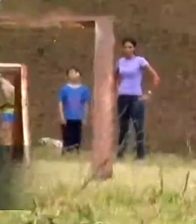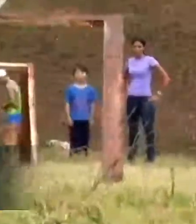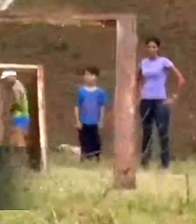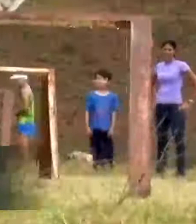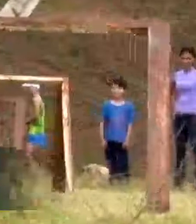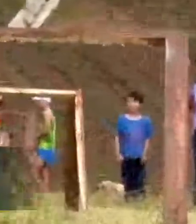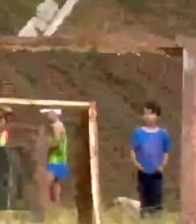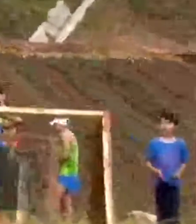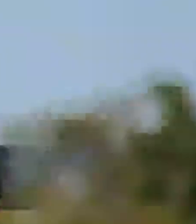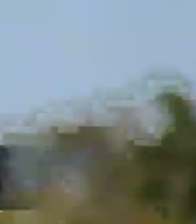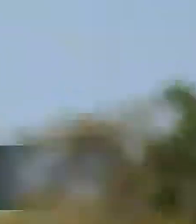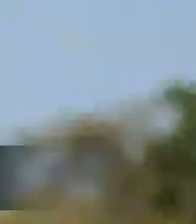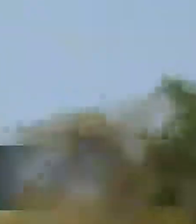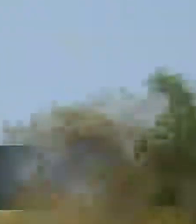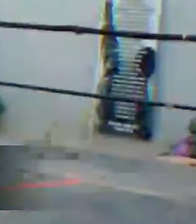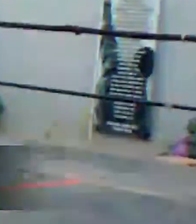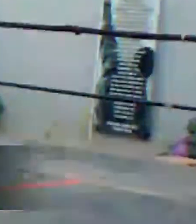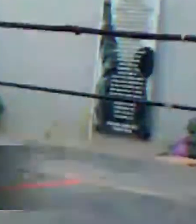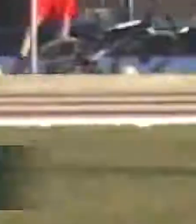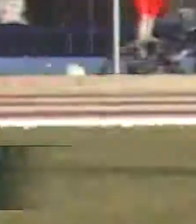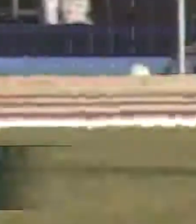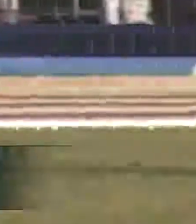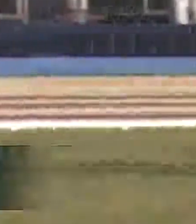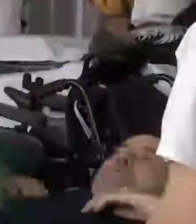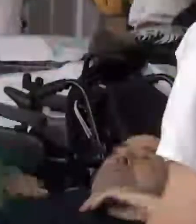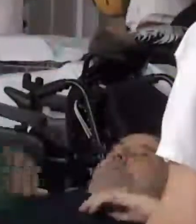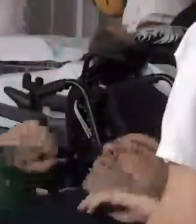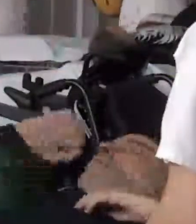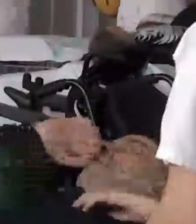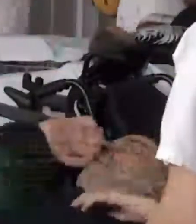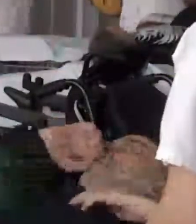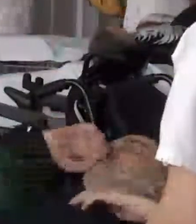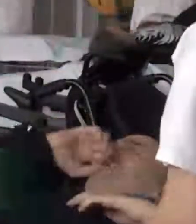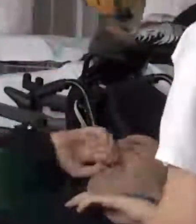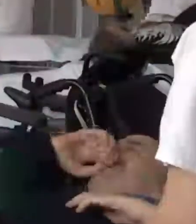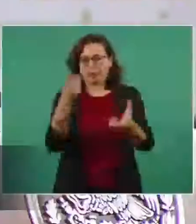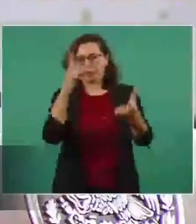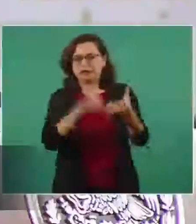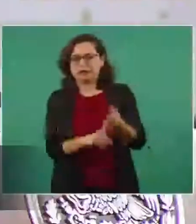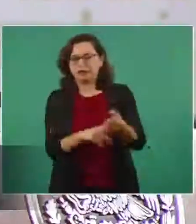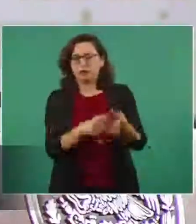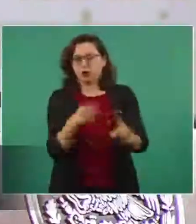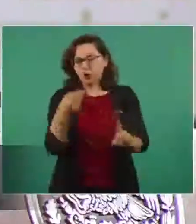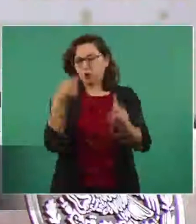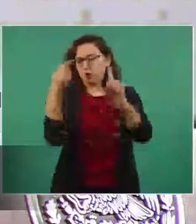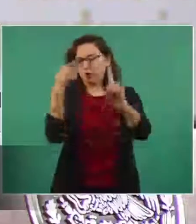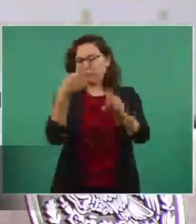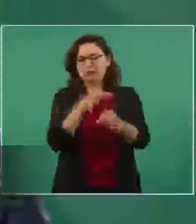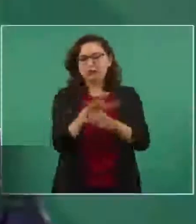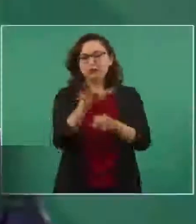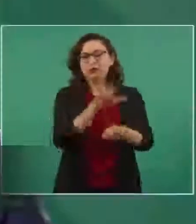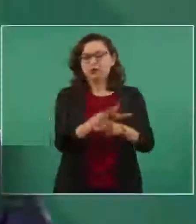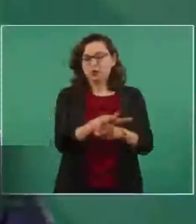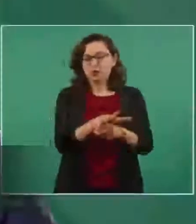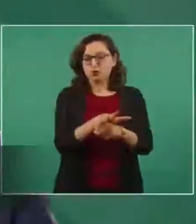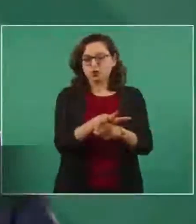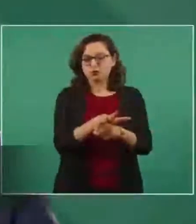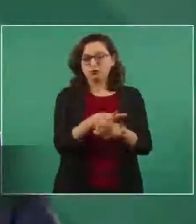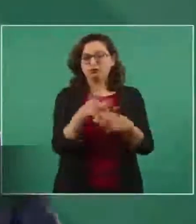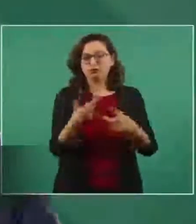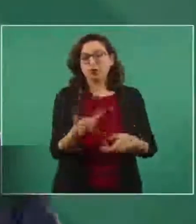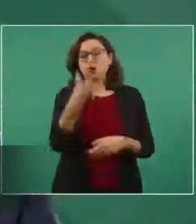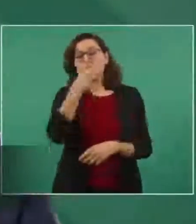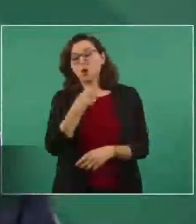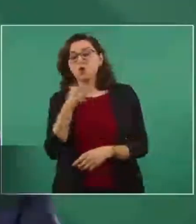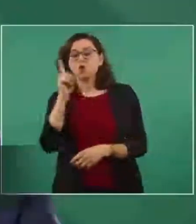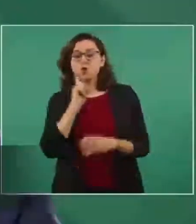manera integral en béisbol, box, atletismo y fisioterapia deportiva a fin de formar técnicos desde un enfoque